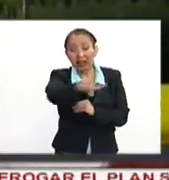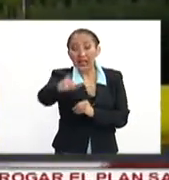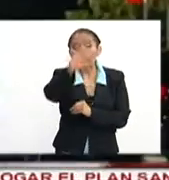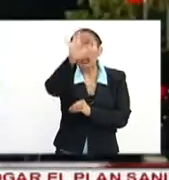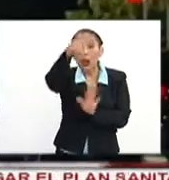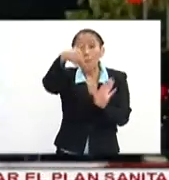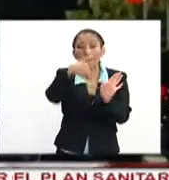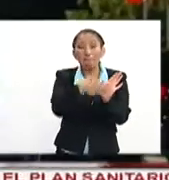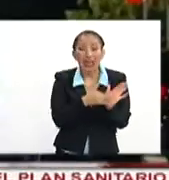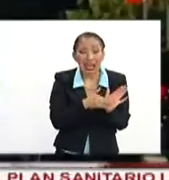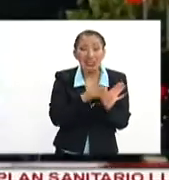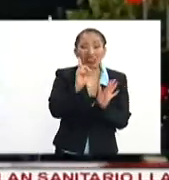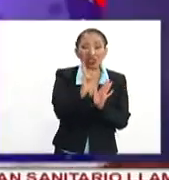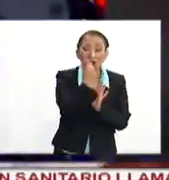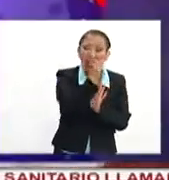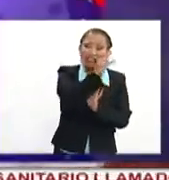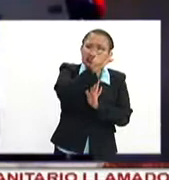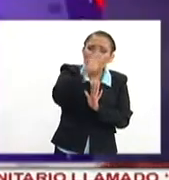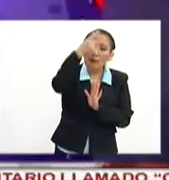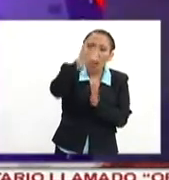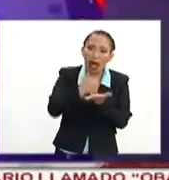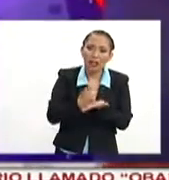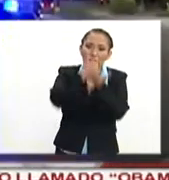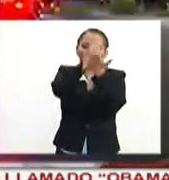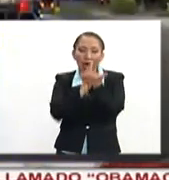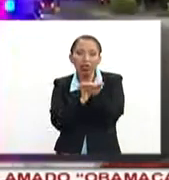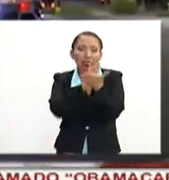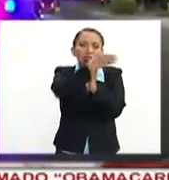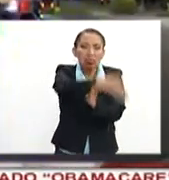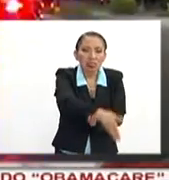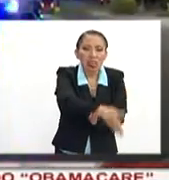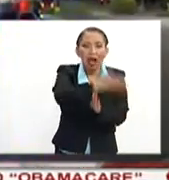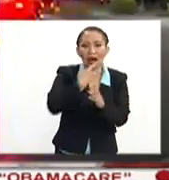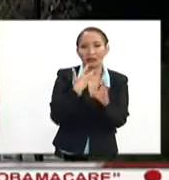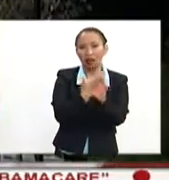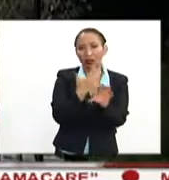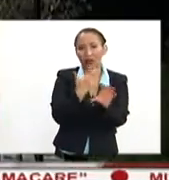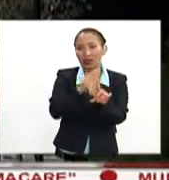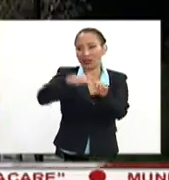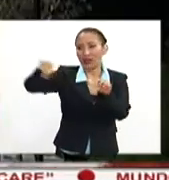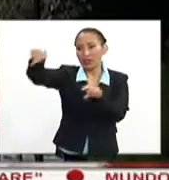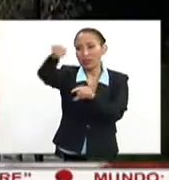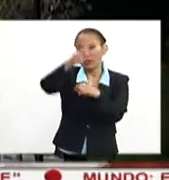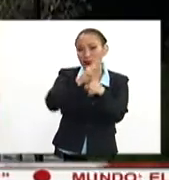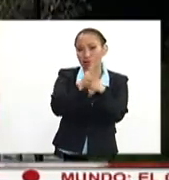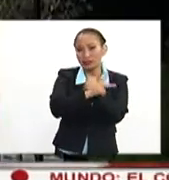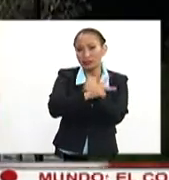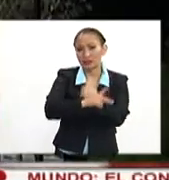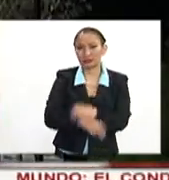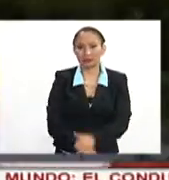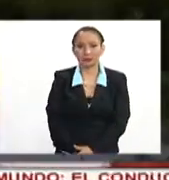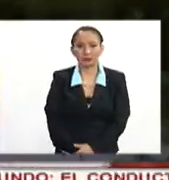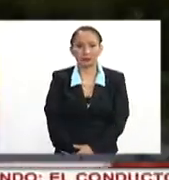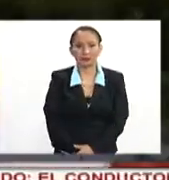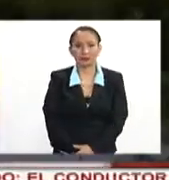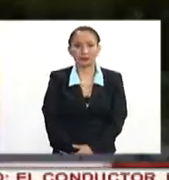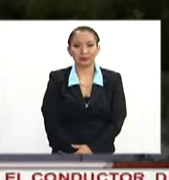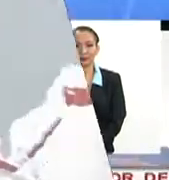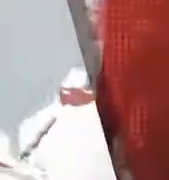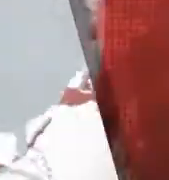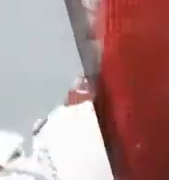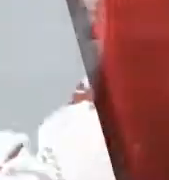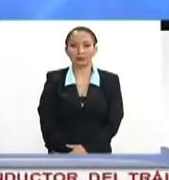de $5,000 por el traspaso de manera ilegal de diferentes países hacia los Estados Unidos.